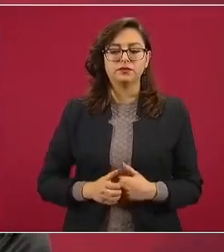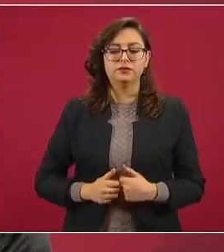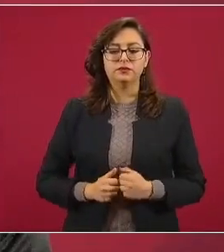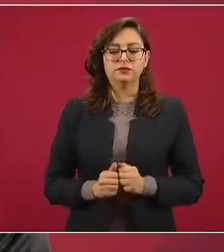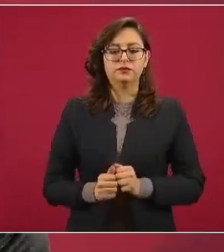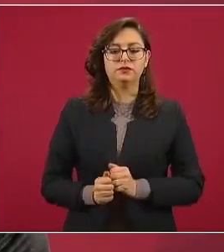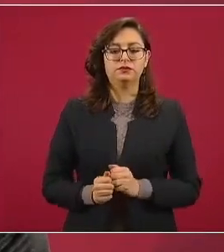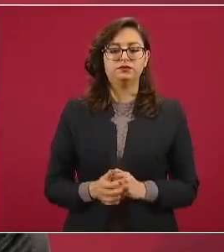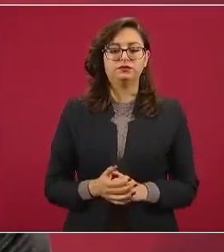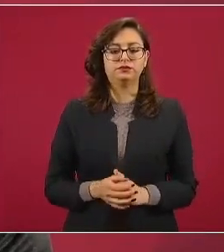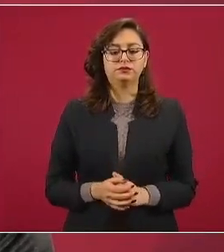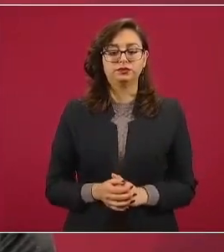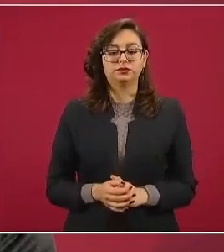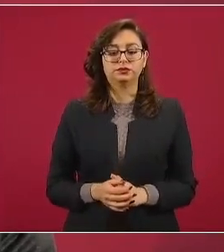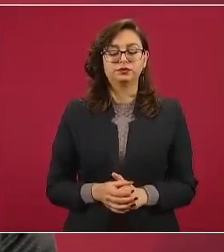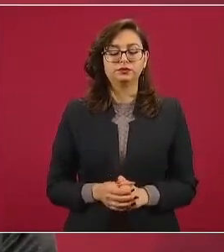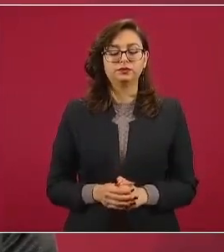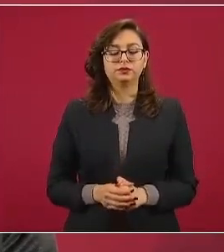equipos.